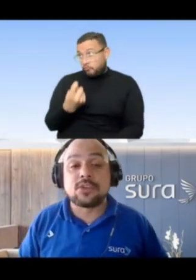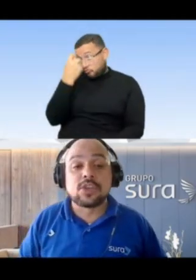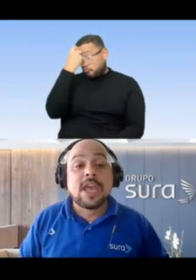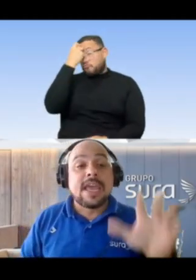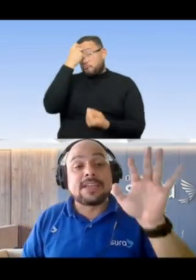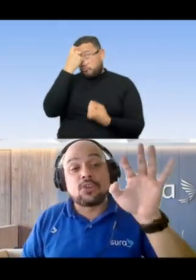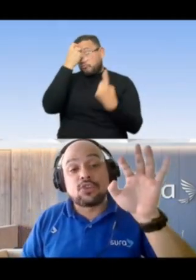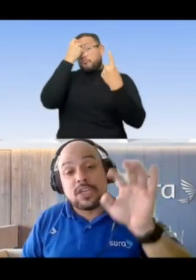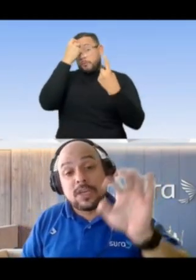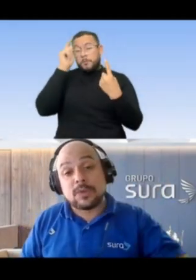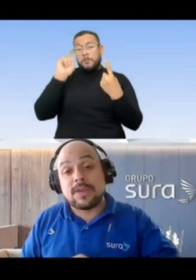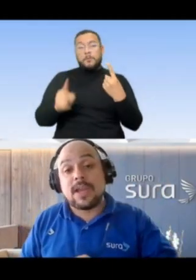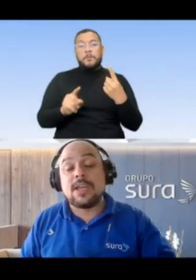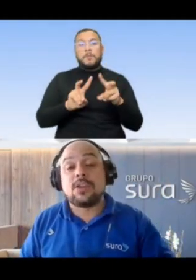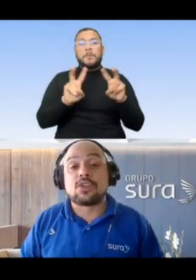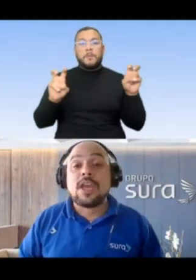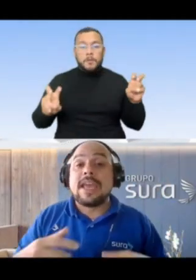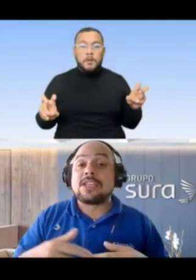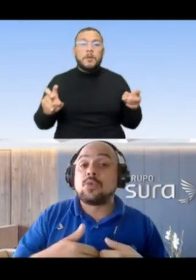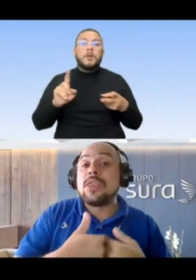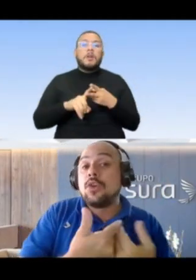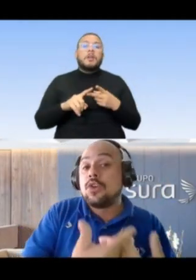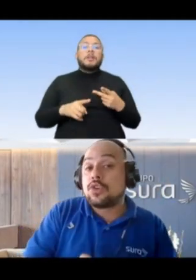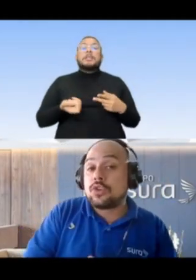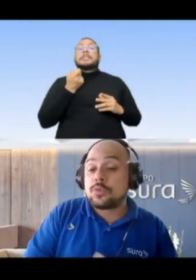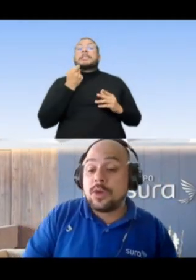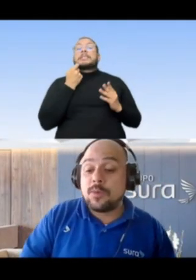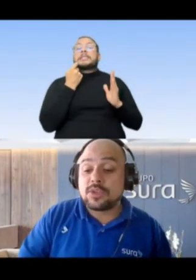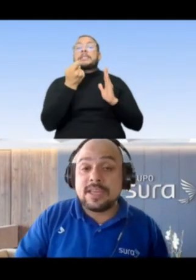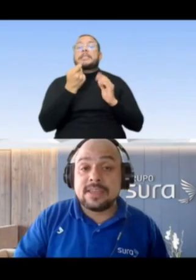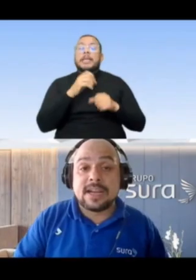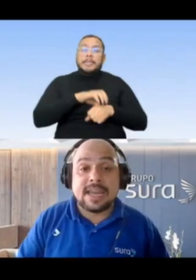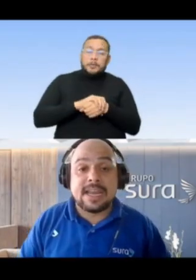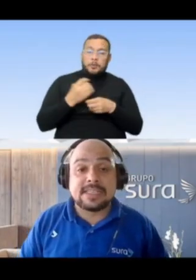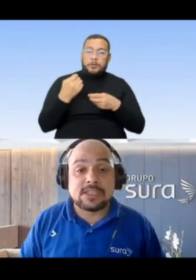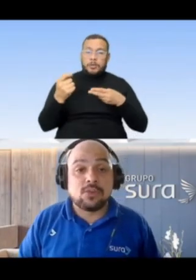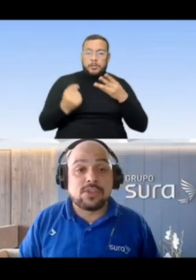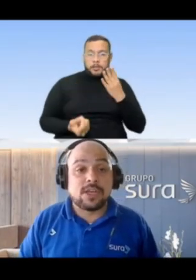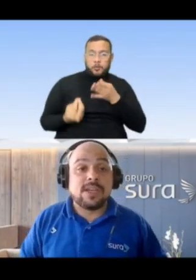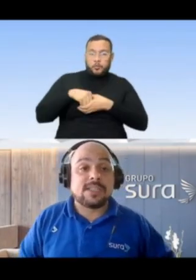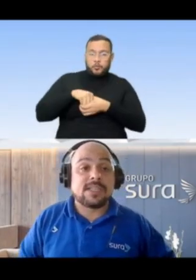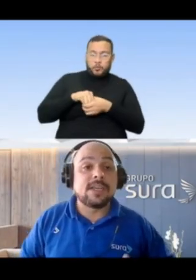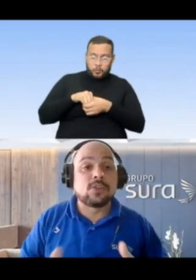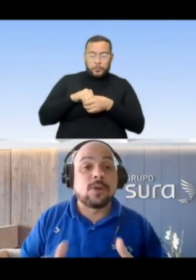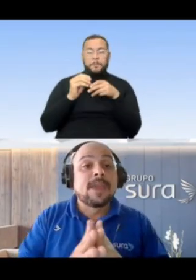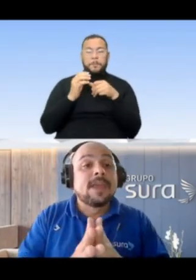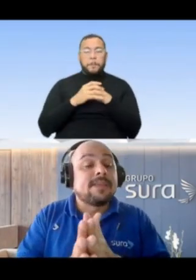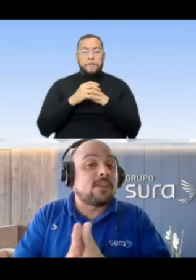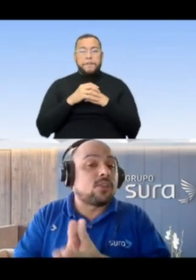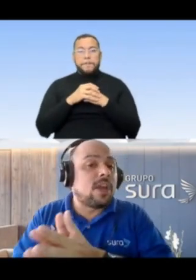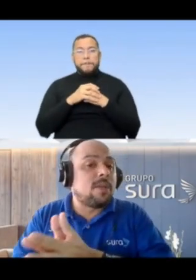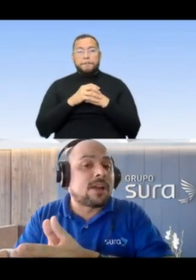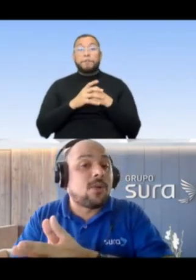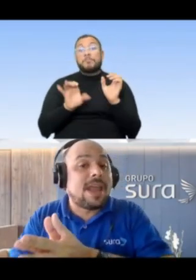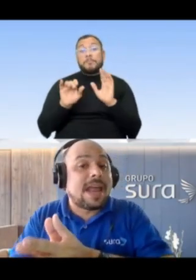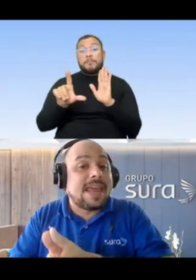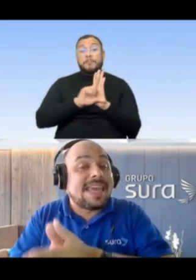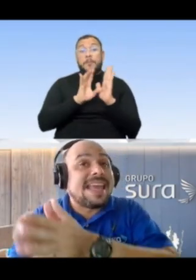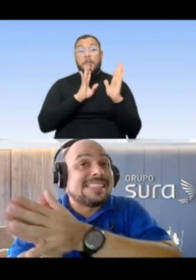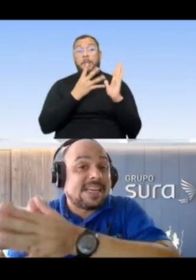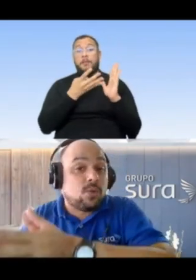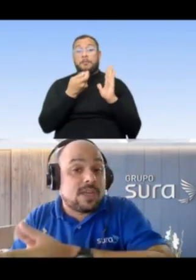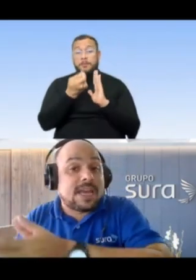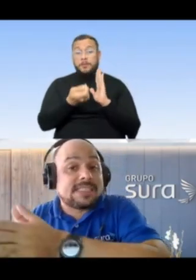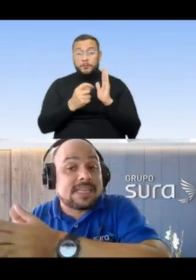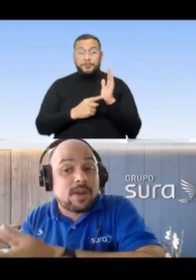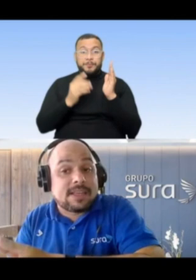en cuenta, muchachos, estos tipos de delitos es cuando nosotros podemos entrar en esas consecuencias. ¿Listo? Dentro del marco de